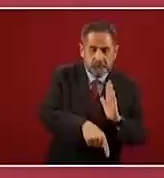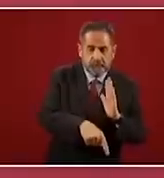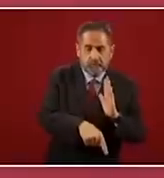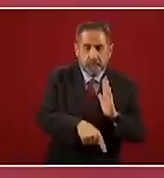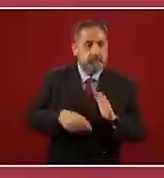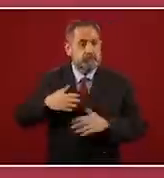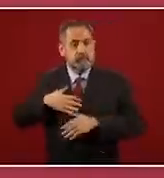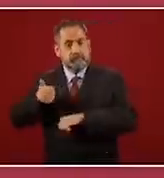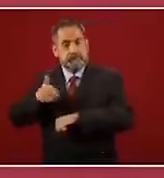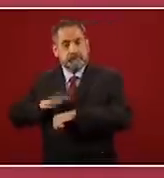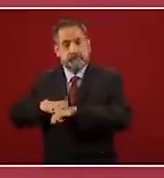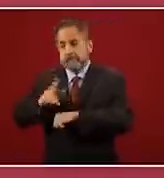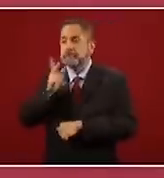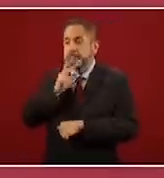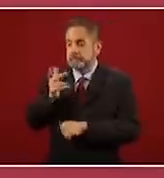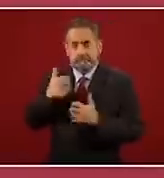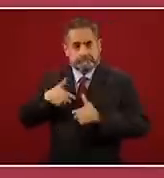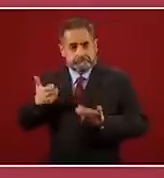administrados por Pemex, manejados por Pemex.